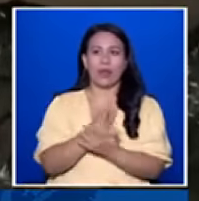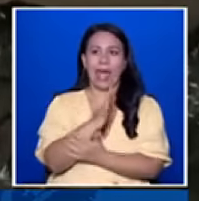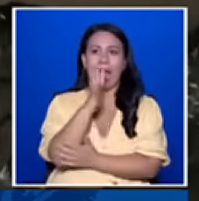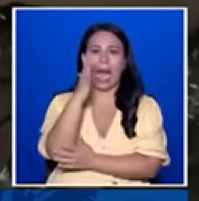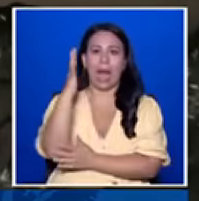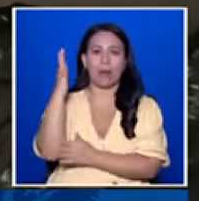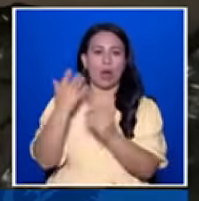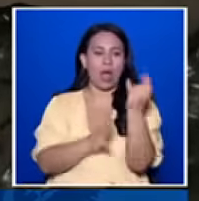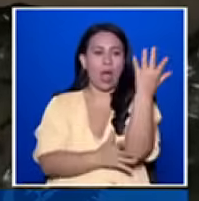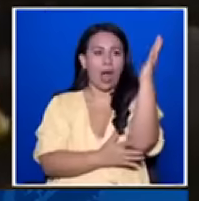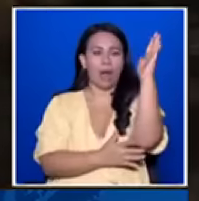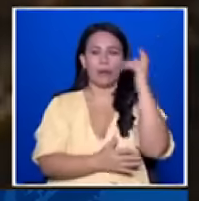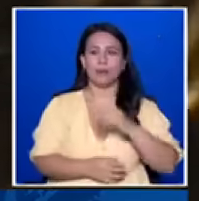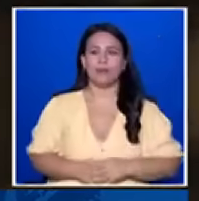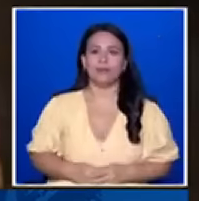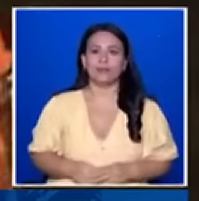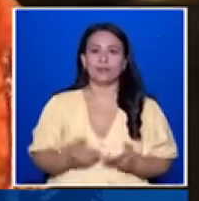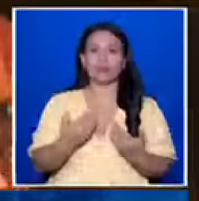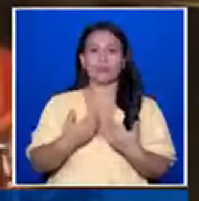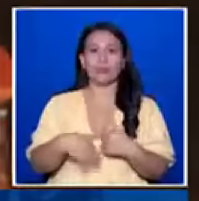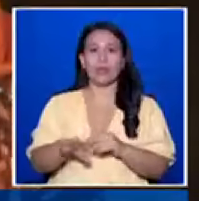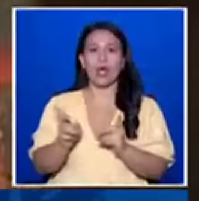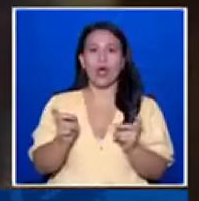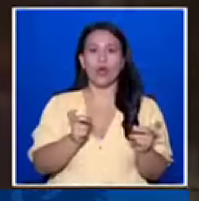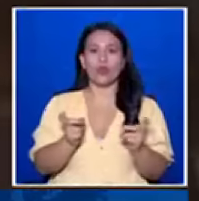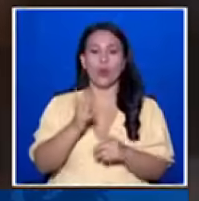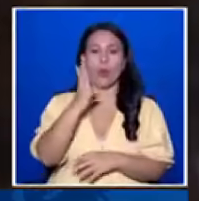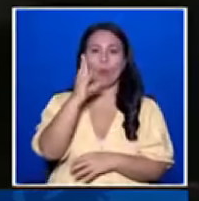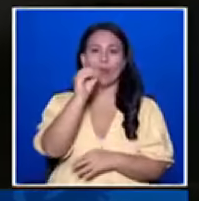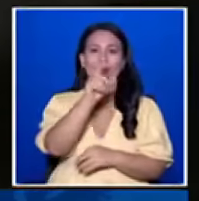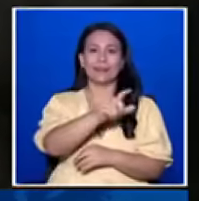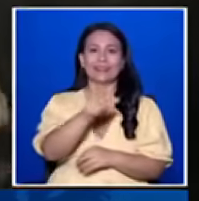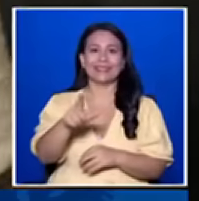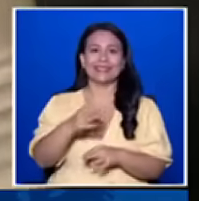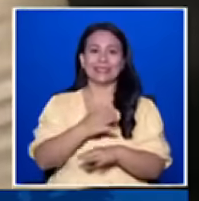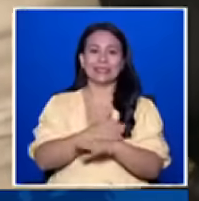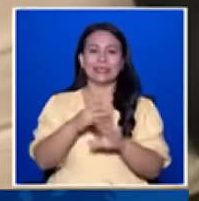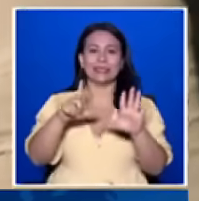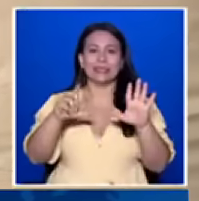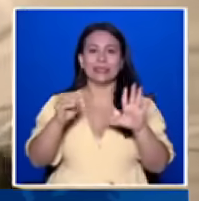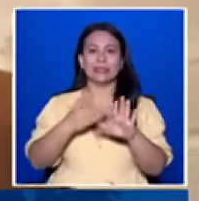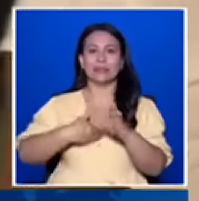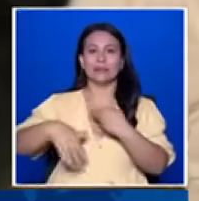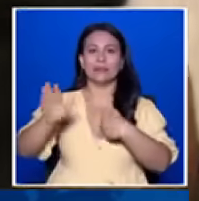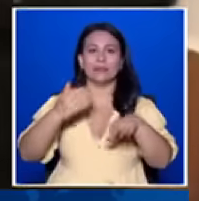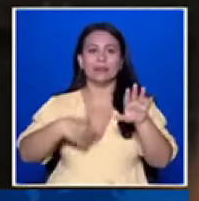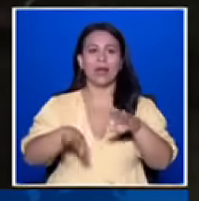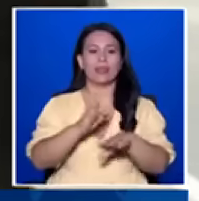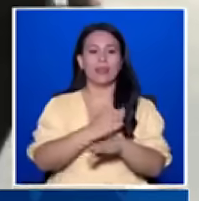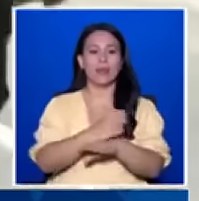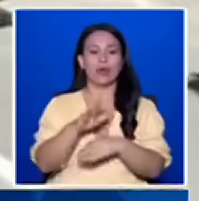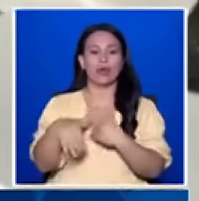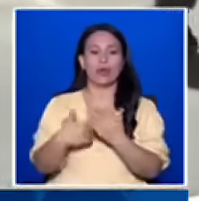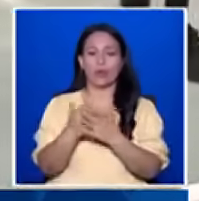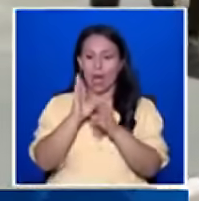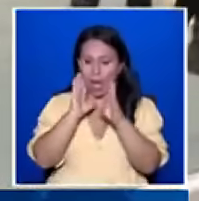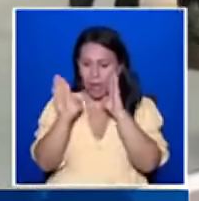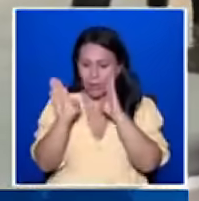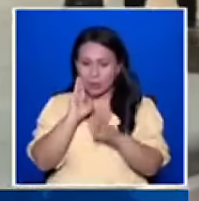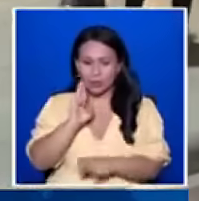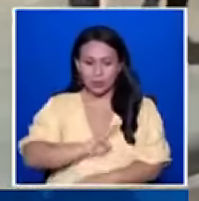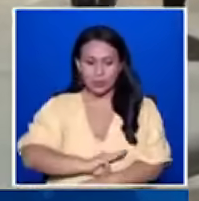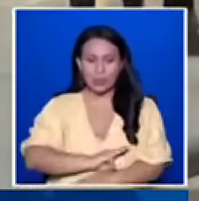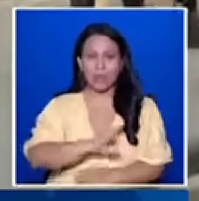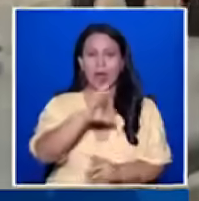de los árboles. Tras este control, 40 de los 70 migrantes aceptaron ir al albergue temporal del Centro de Atención Municipal